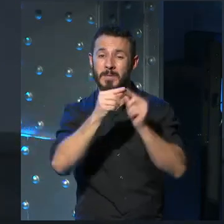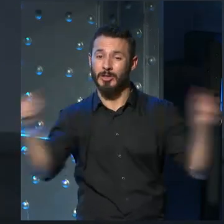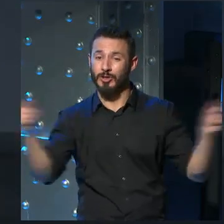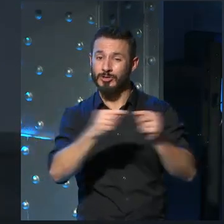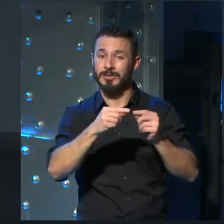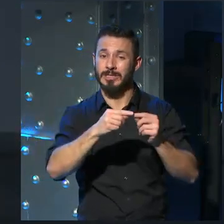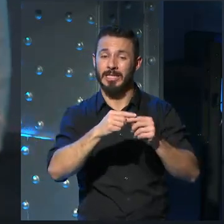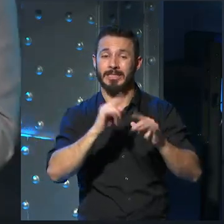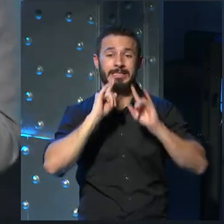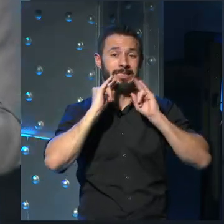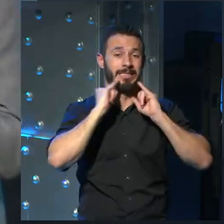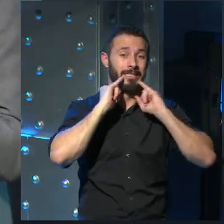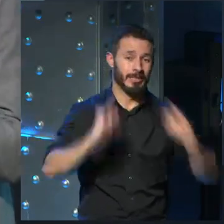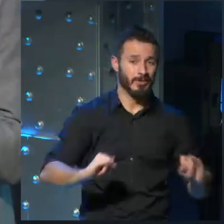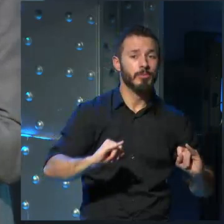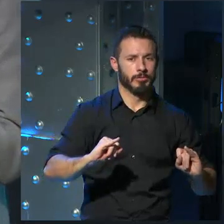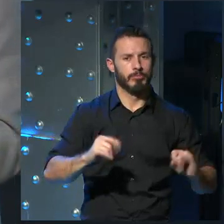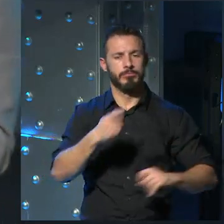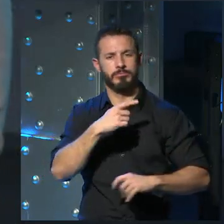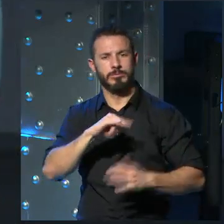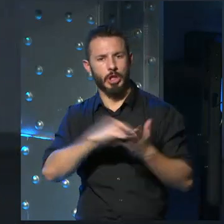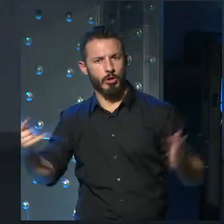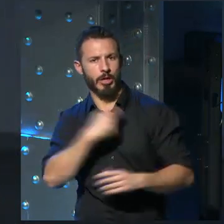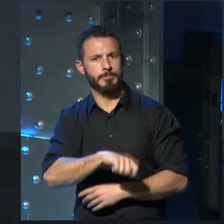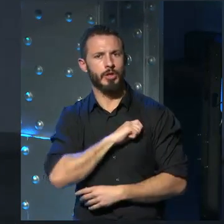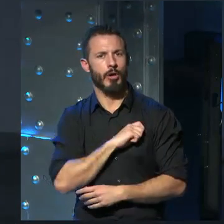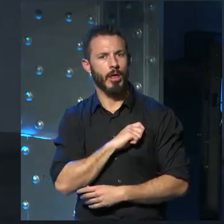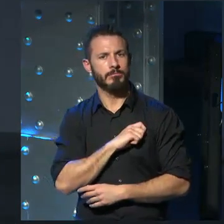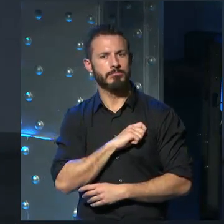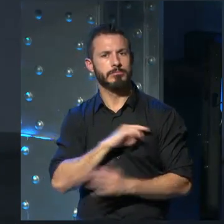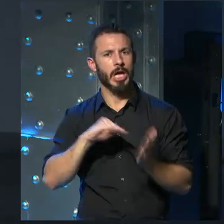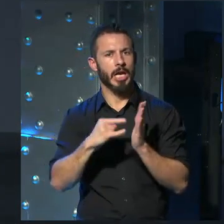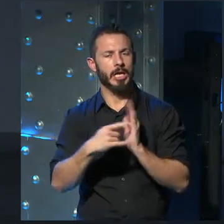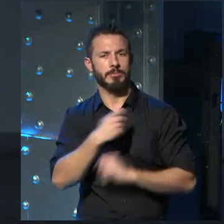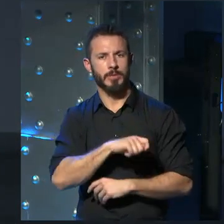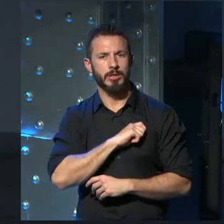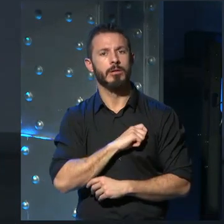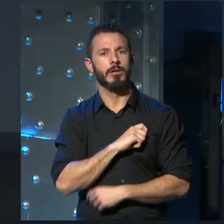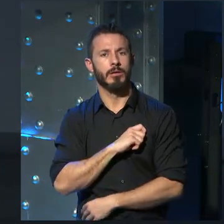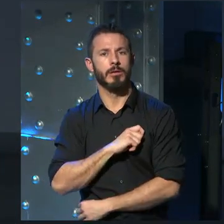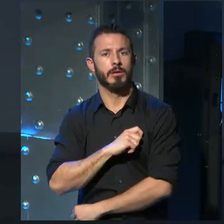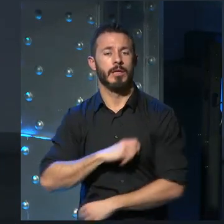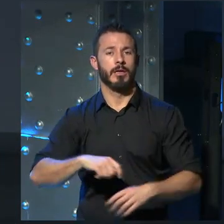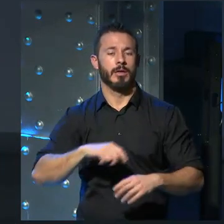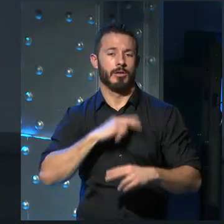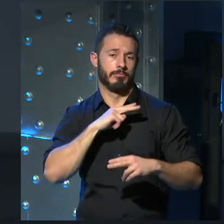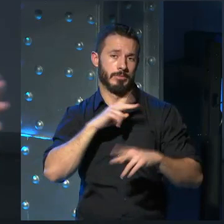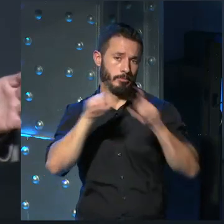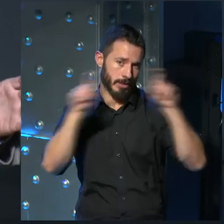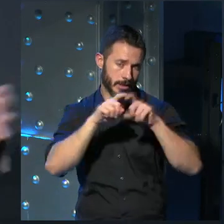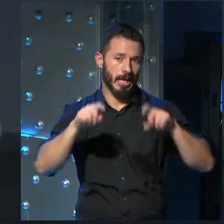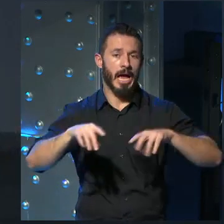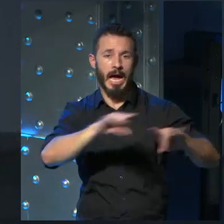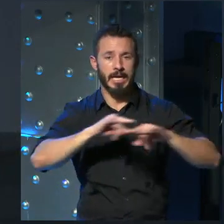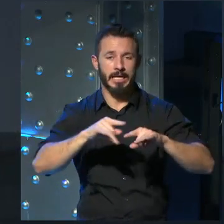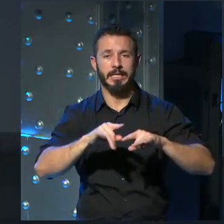luz, tecnología española, de una ingeniería española. Arenas y Asociados, lo conozco bien porque trabajé unos